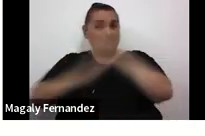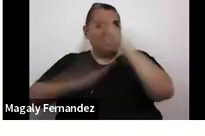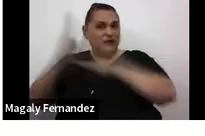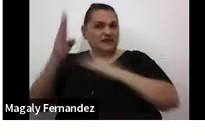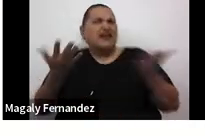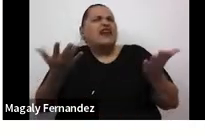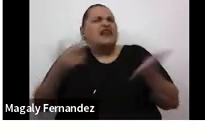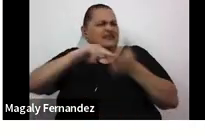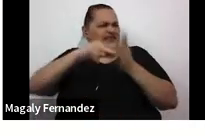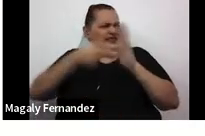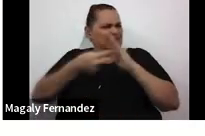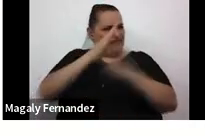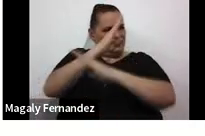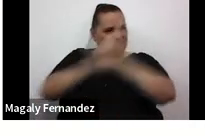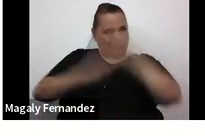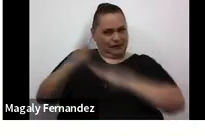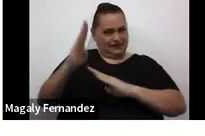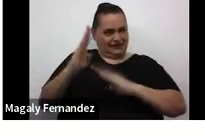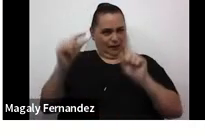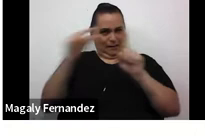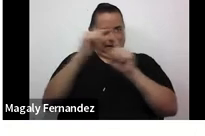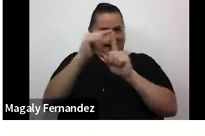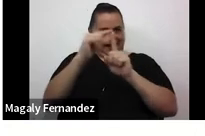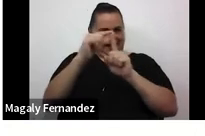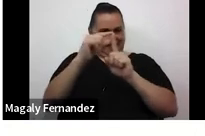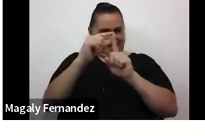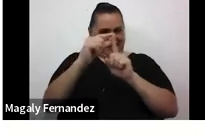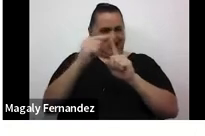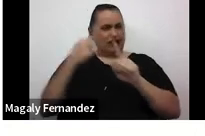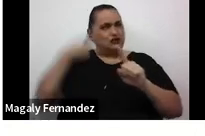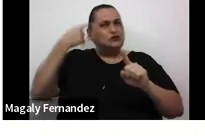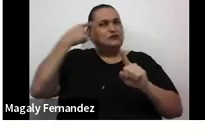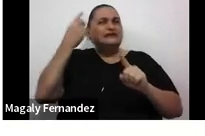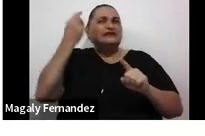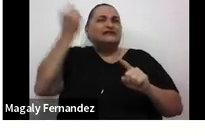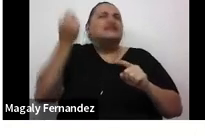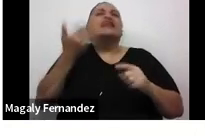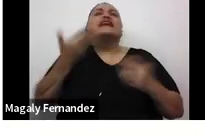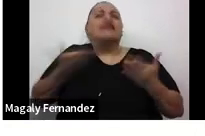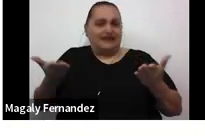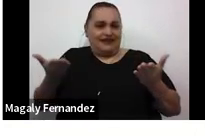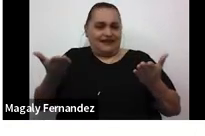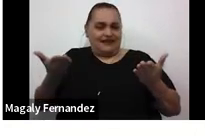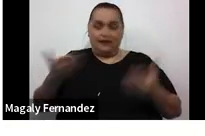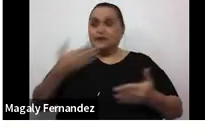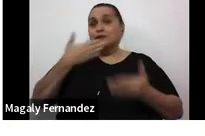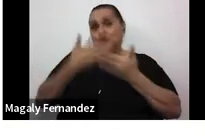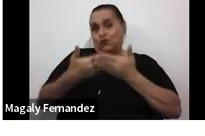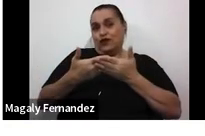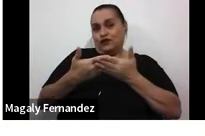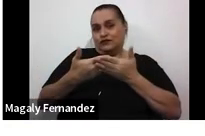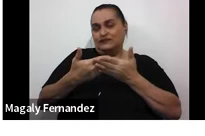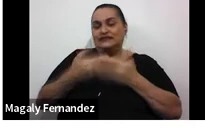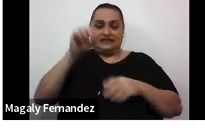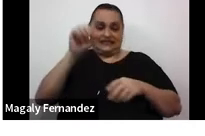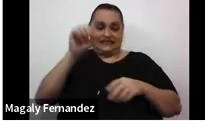Qué es discapacidad cuando cuando pensamos en discapacidad que se nos viene a la cabeza bueno Sí dale